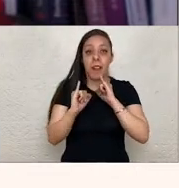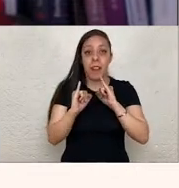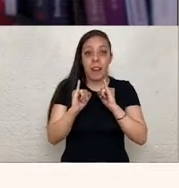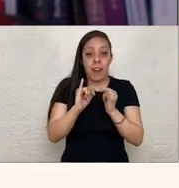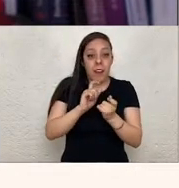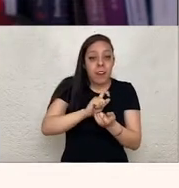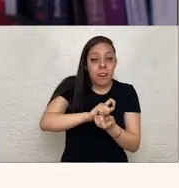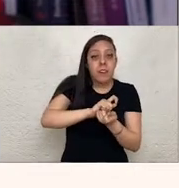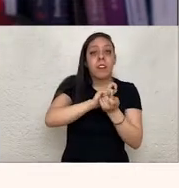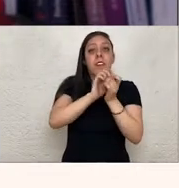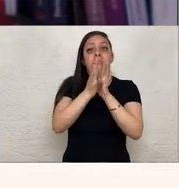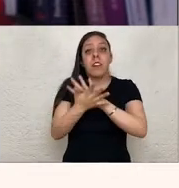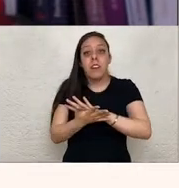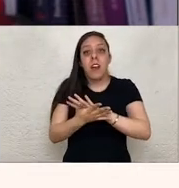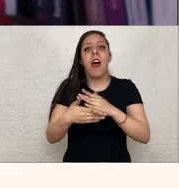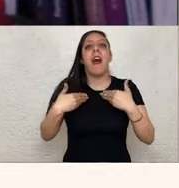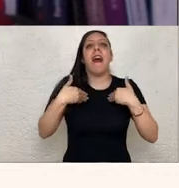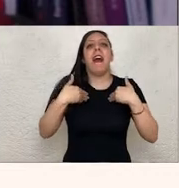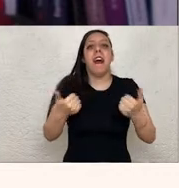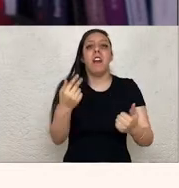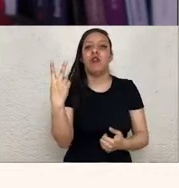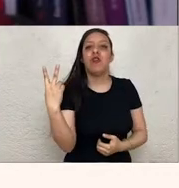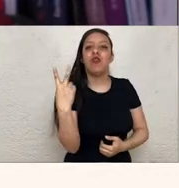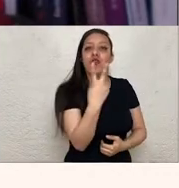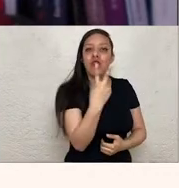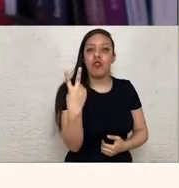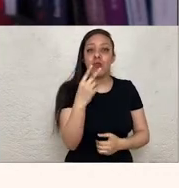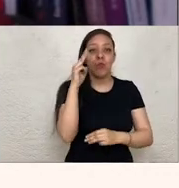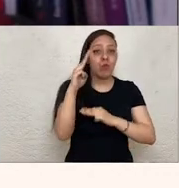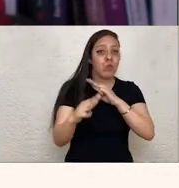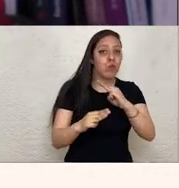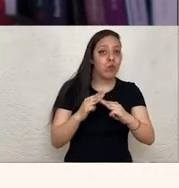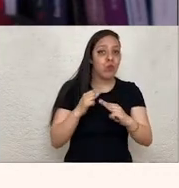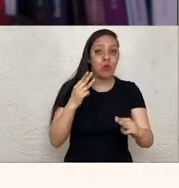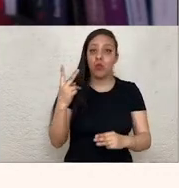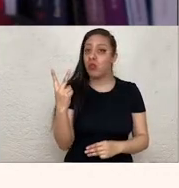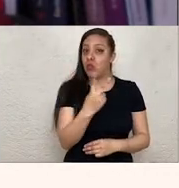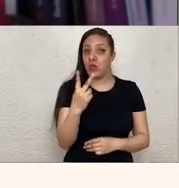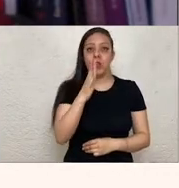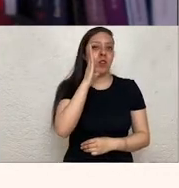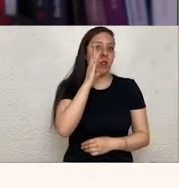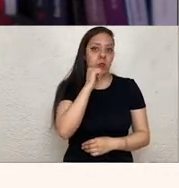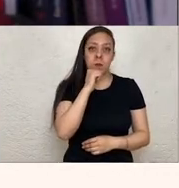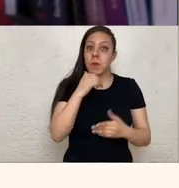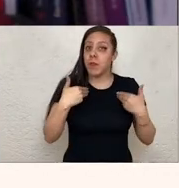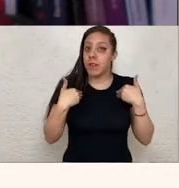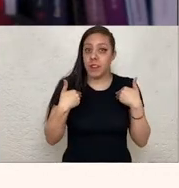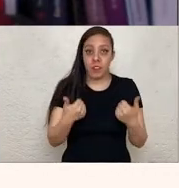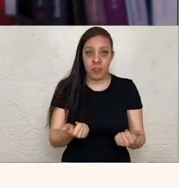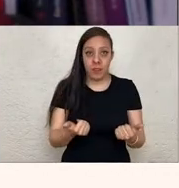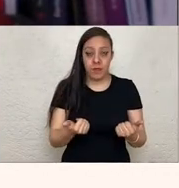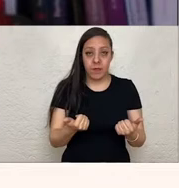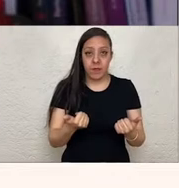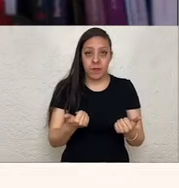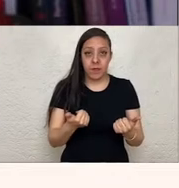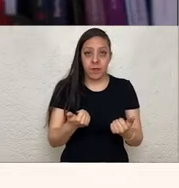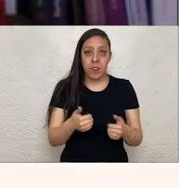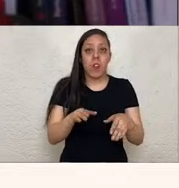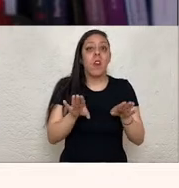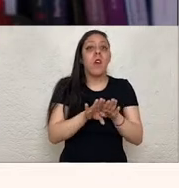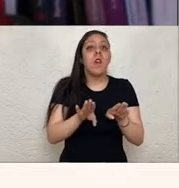de entendimiento de dos mundos que en realidad no podían entenderse,